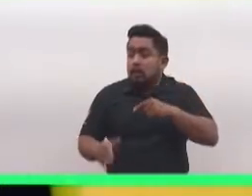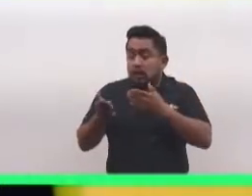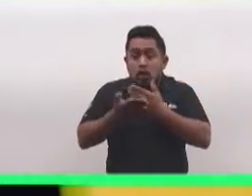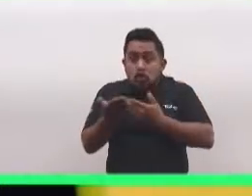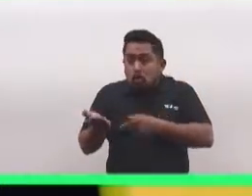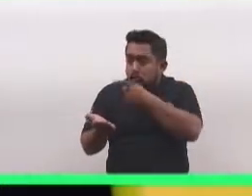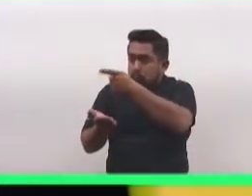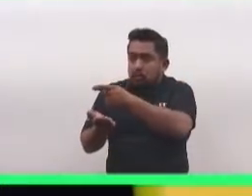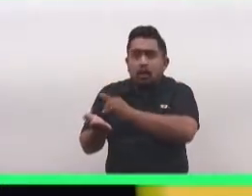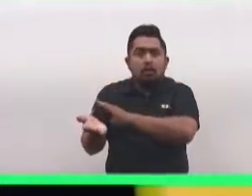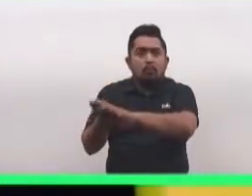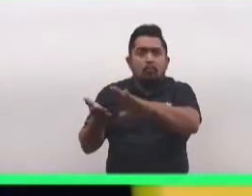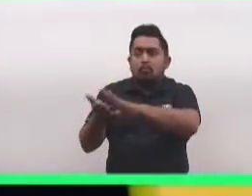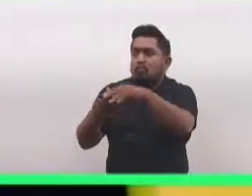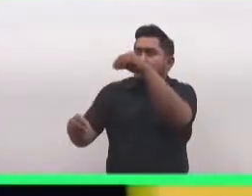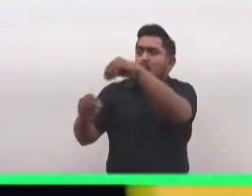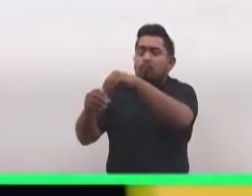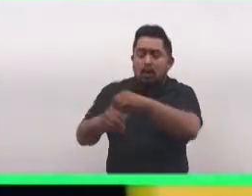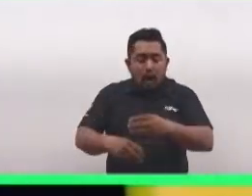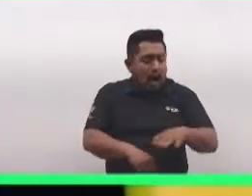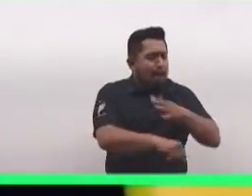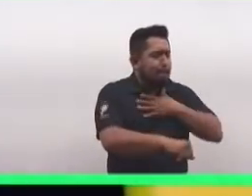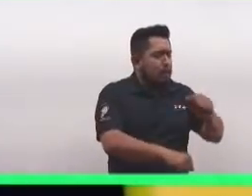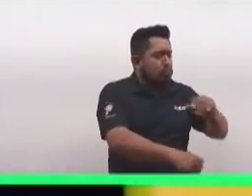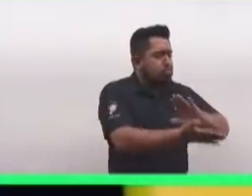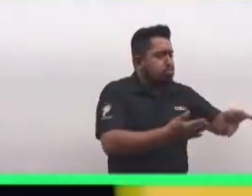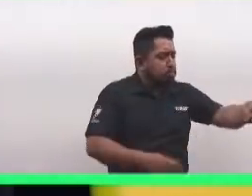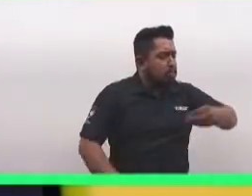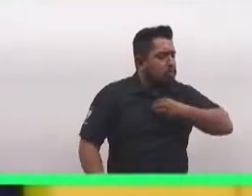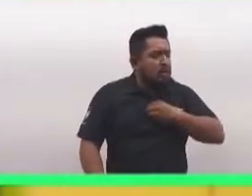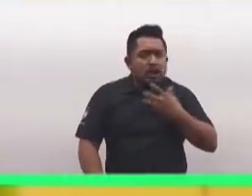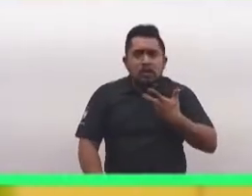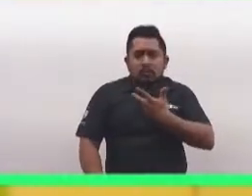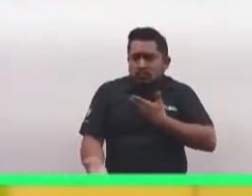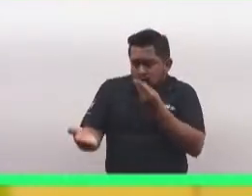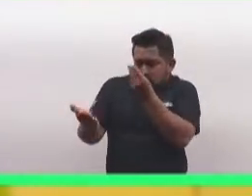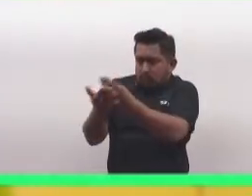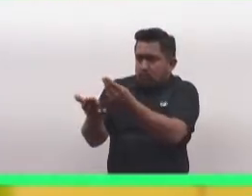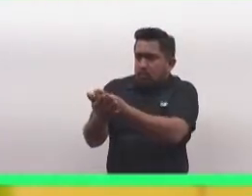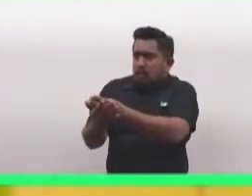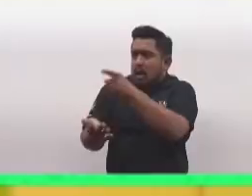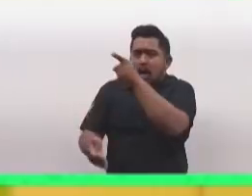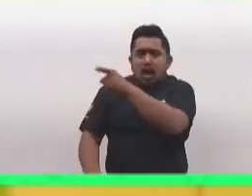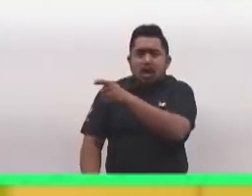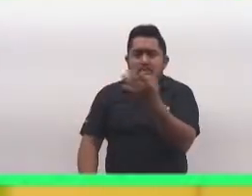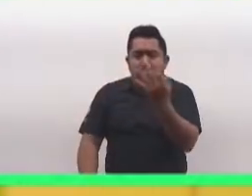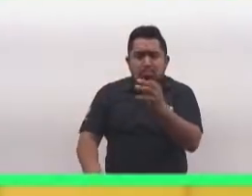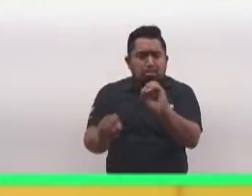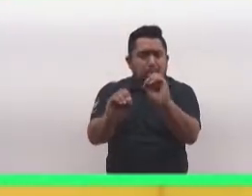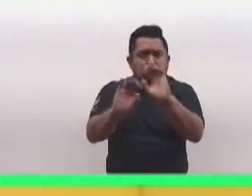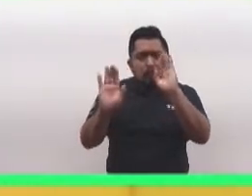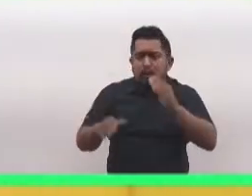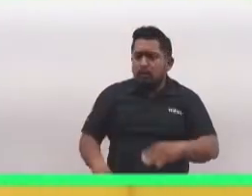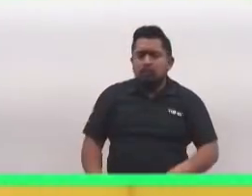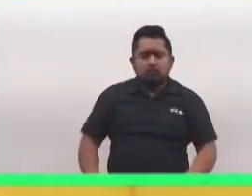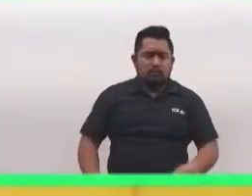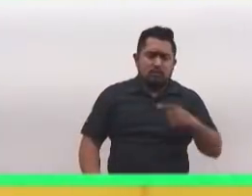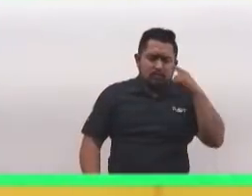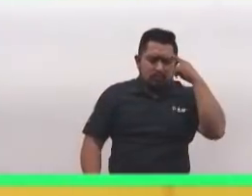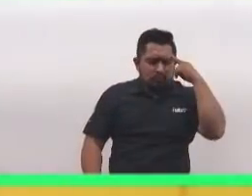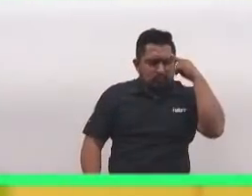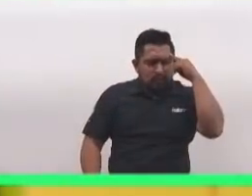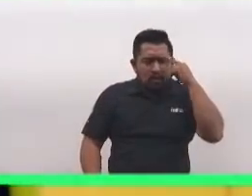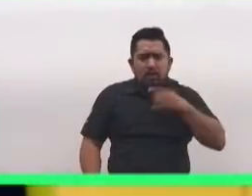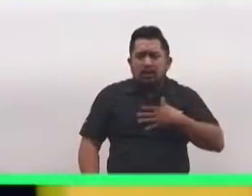gustaban en las compraba y las cosas que nosotros le queríamos dar él no tenía necesidad de ellas entonces